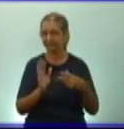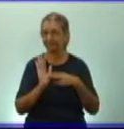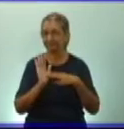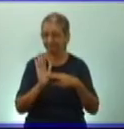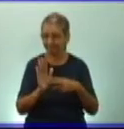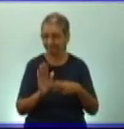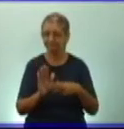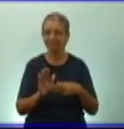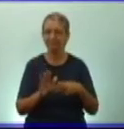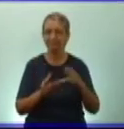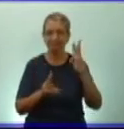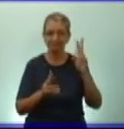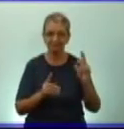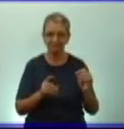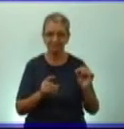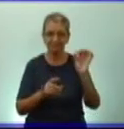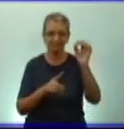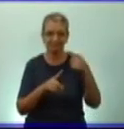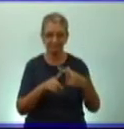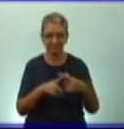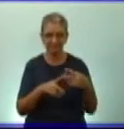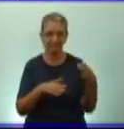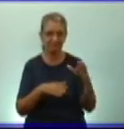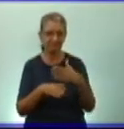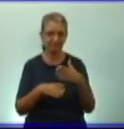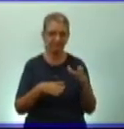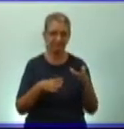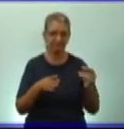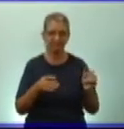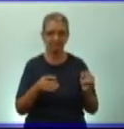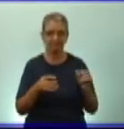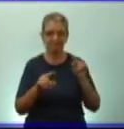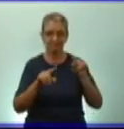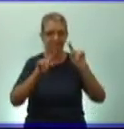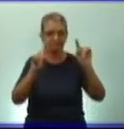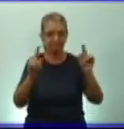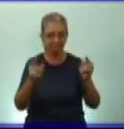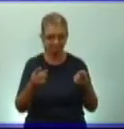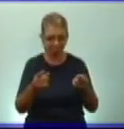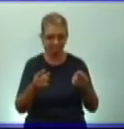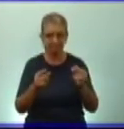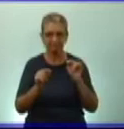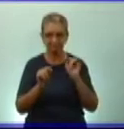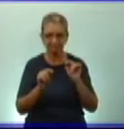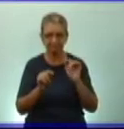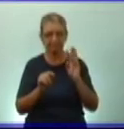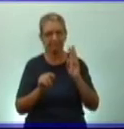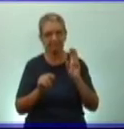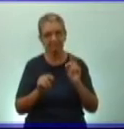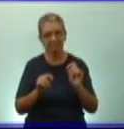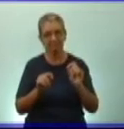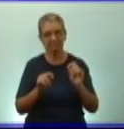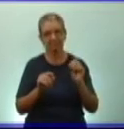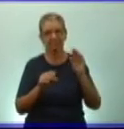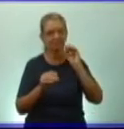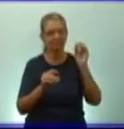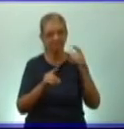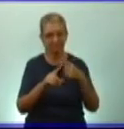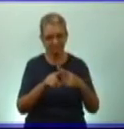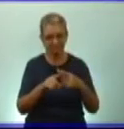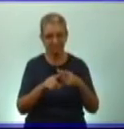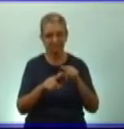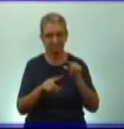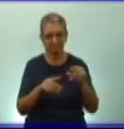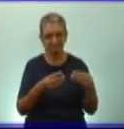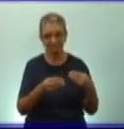oxidación variables, siempre se especifica entre paréntesis y con número romano el número de oxidación que presenta el elemento